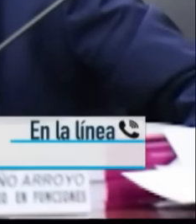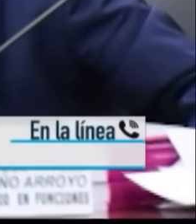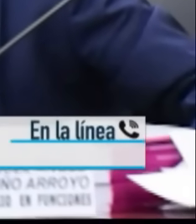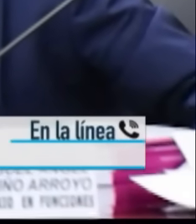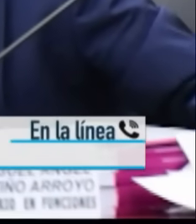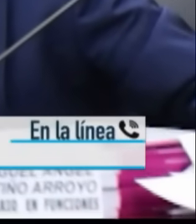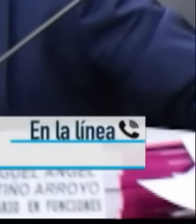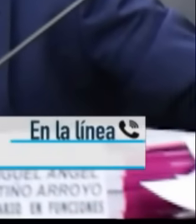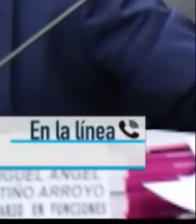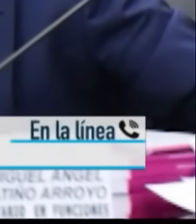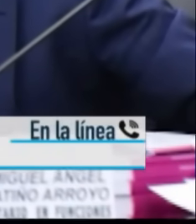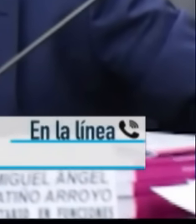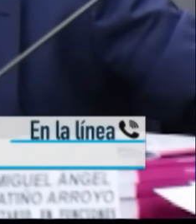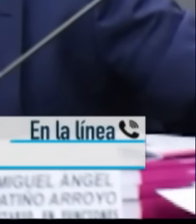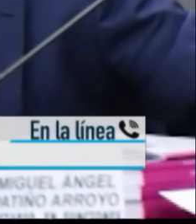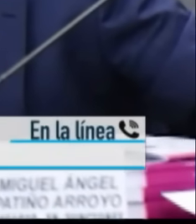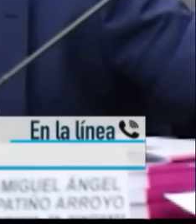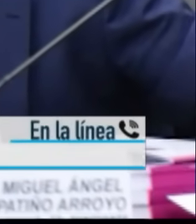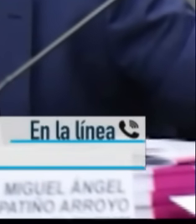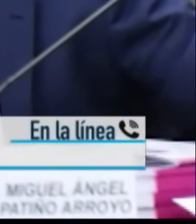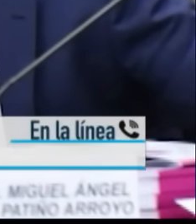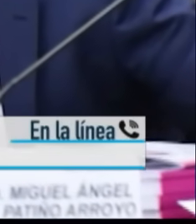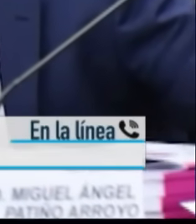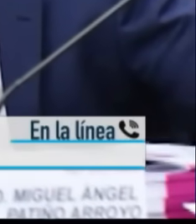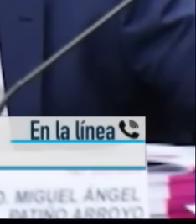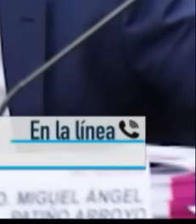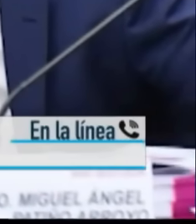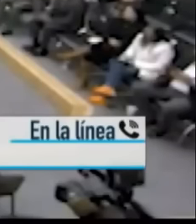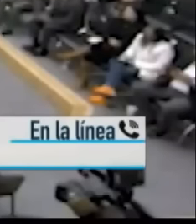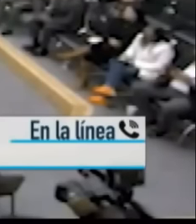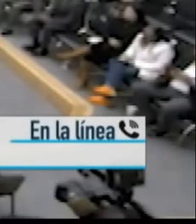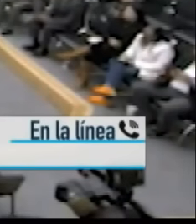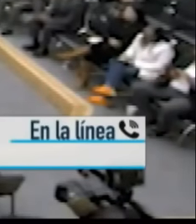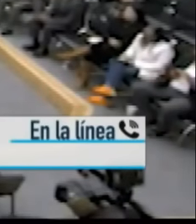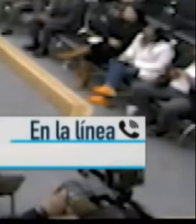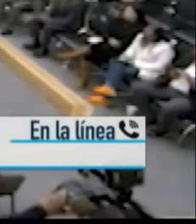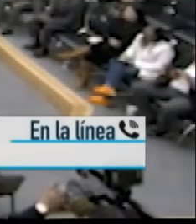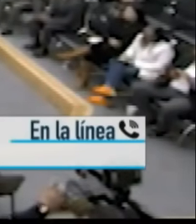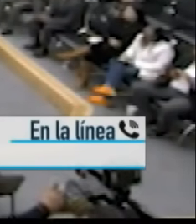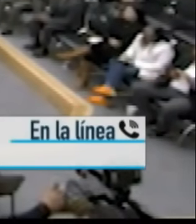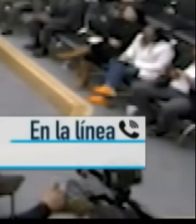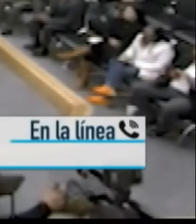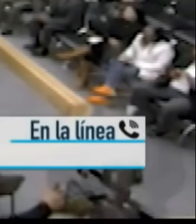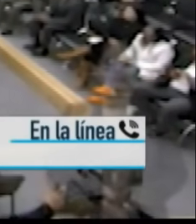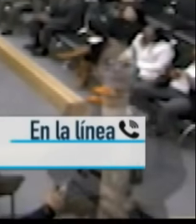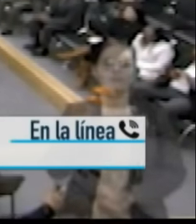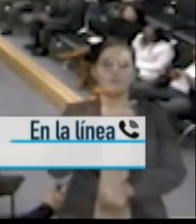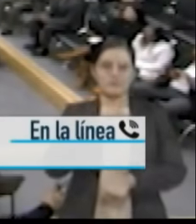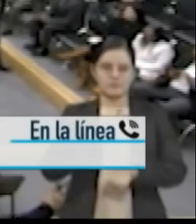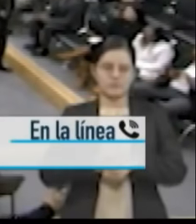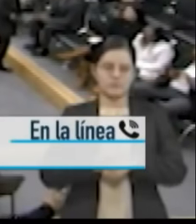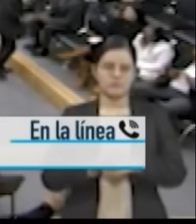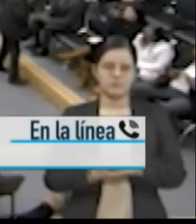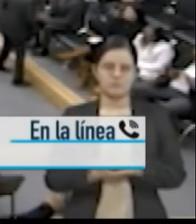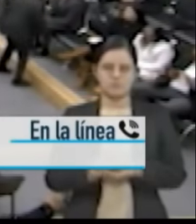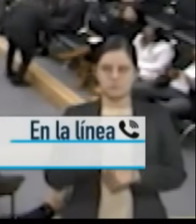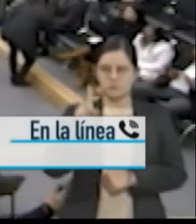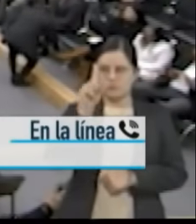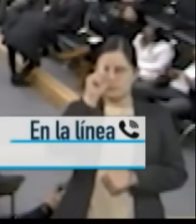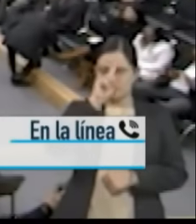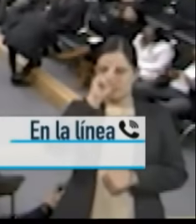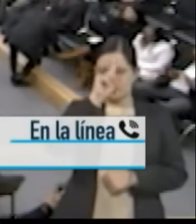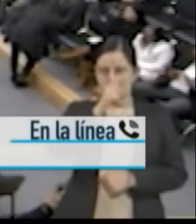quienes serán los encargados del despacho. Y parece que ya se asume que no va a haber nuevos nombramientos, que son